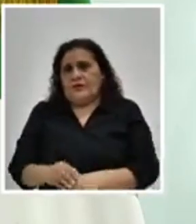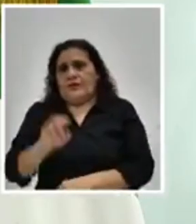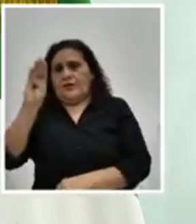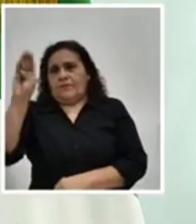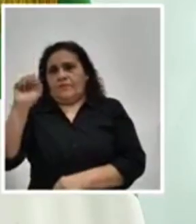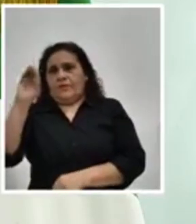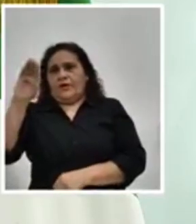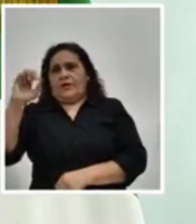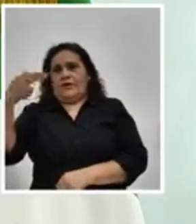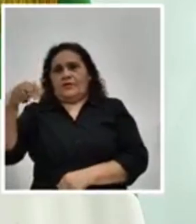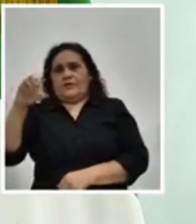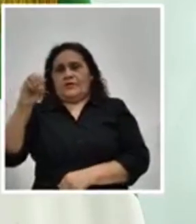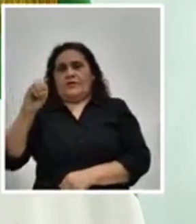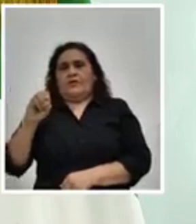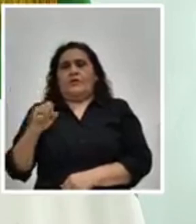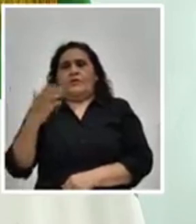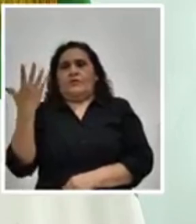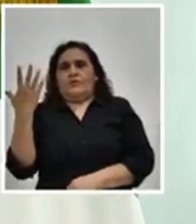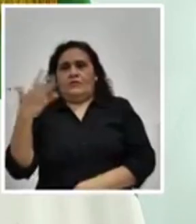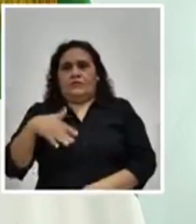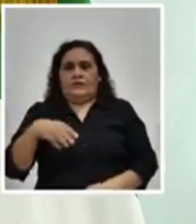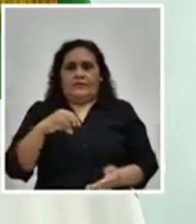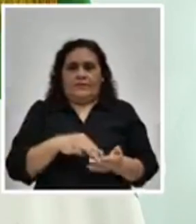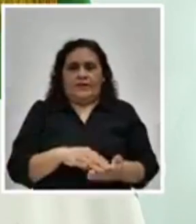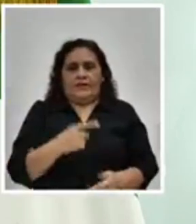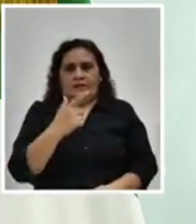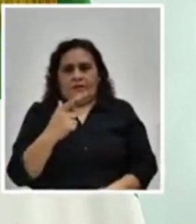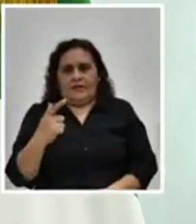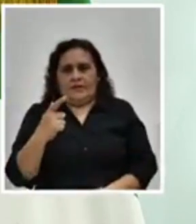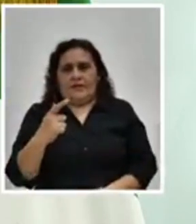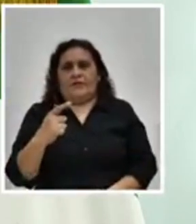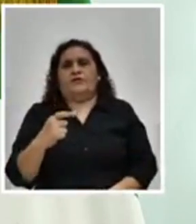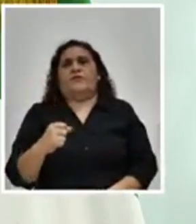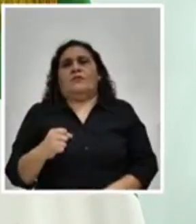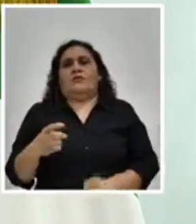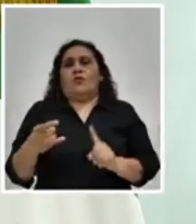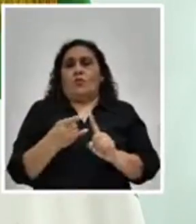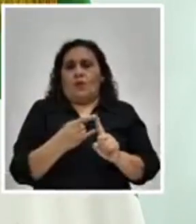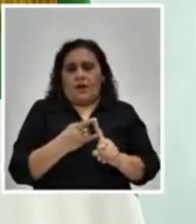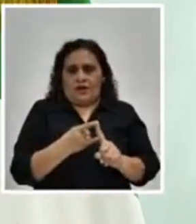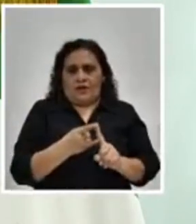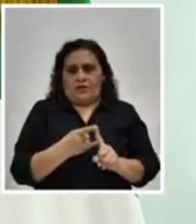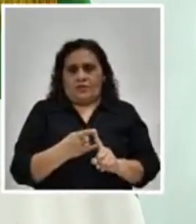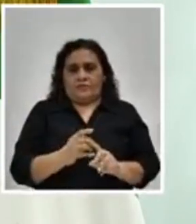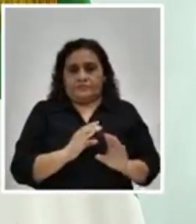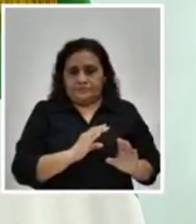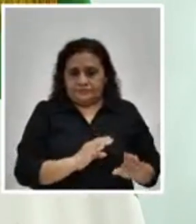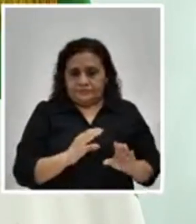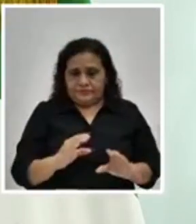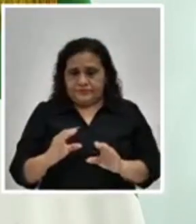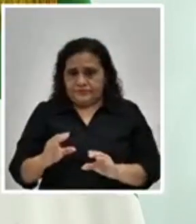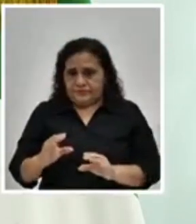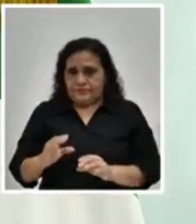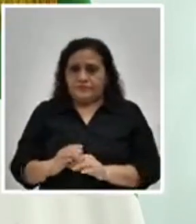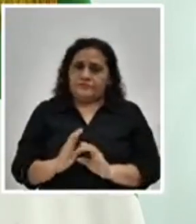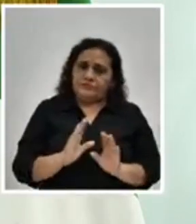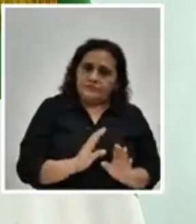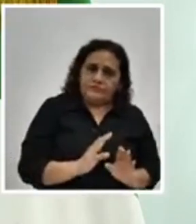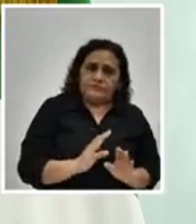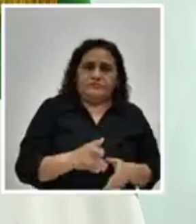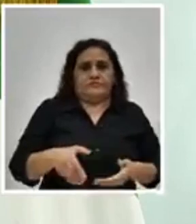de 10.700 metros cuadrados, así manteniendo la infraestructura en buenas condiciones de nuestro